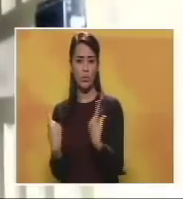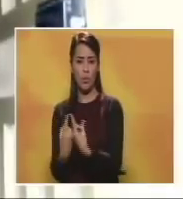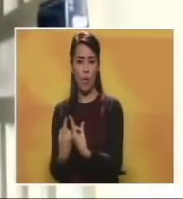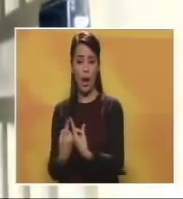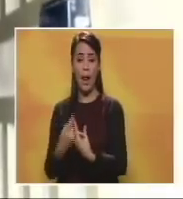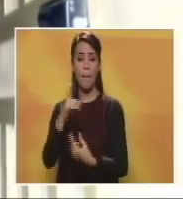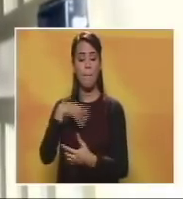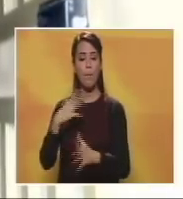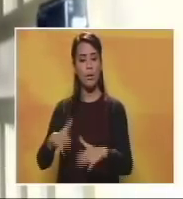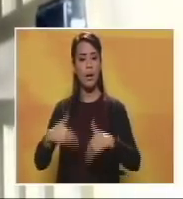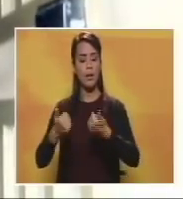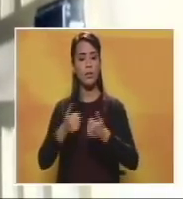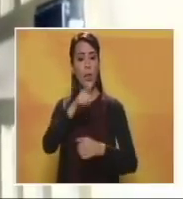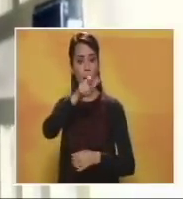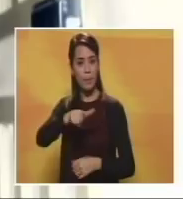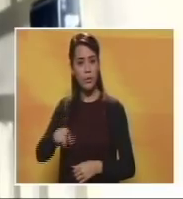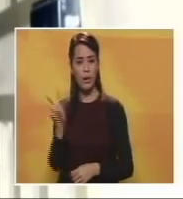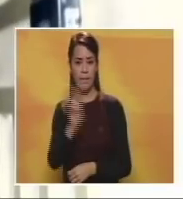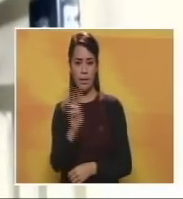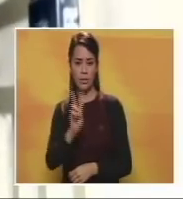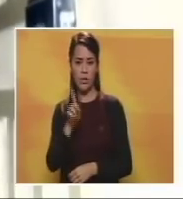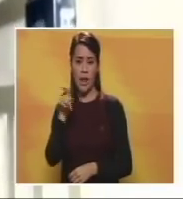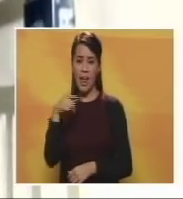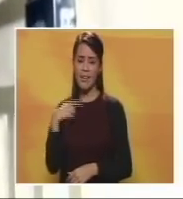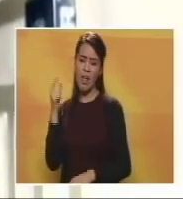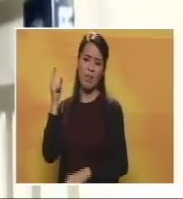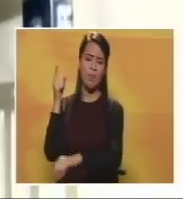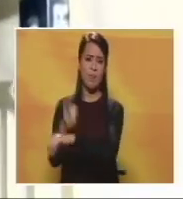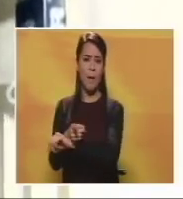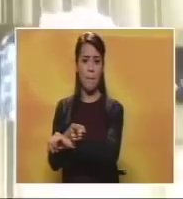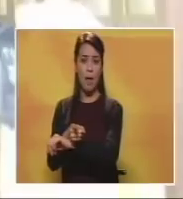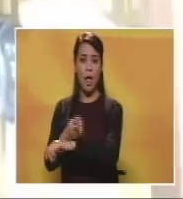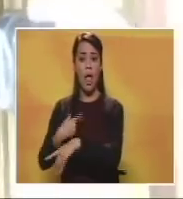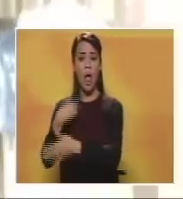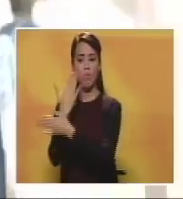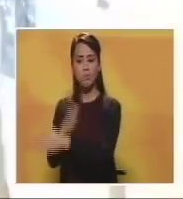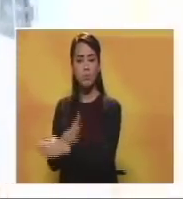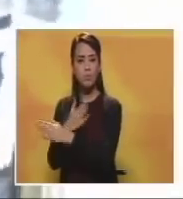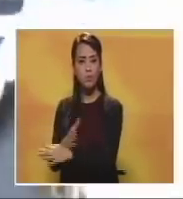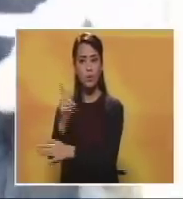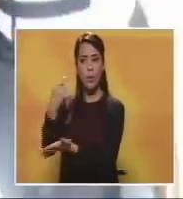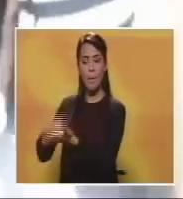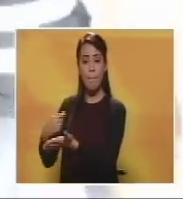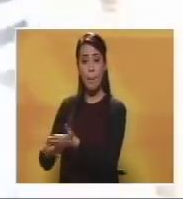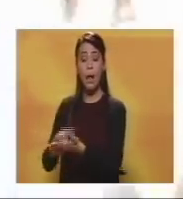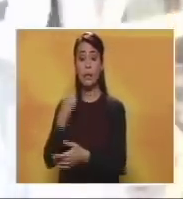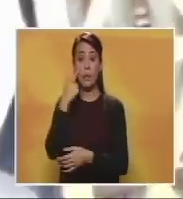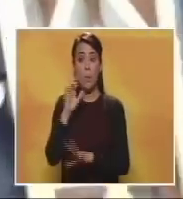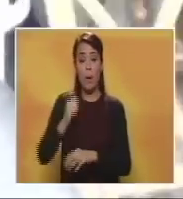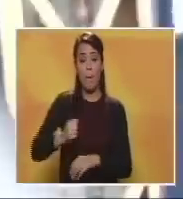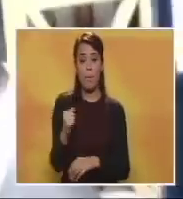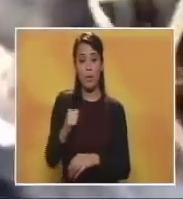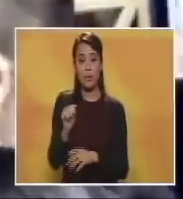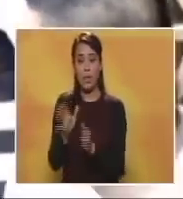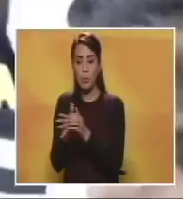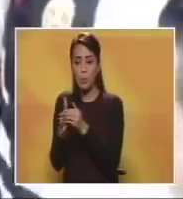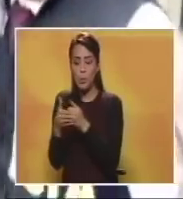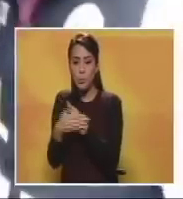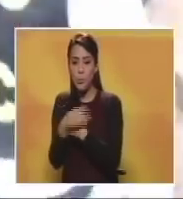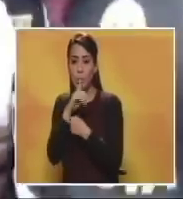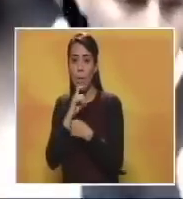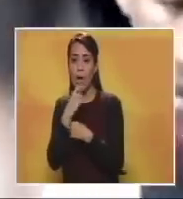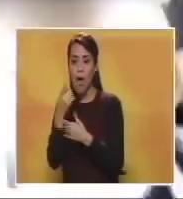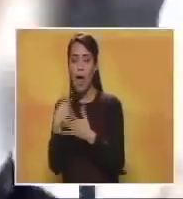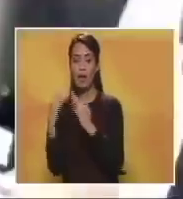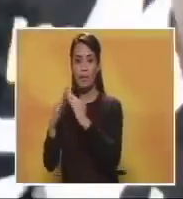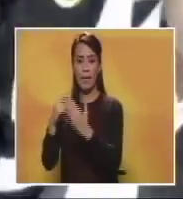donde rescataron a varias venezolanas que eran obligadas a prostituirse. Según la policía, las escondían en hostales, en